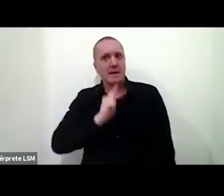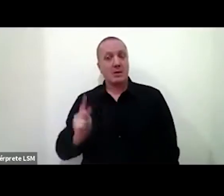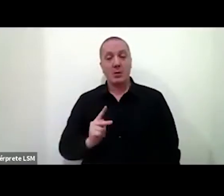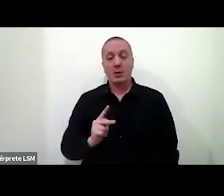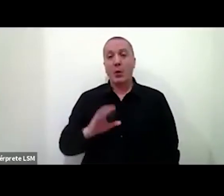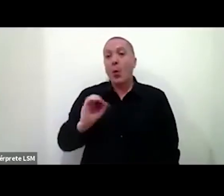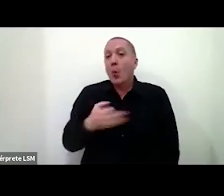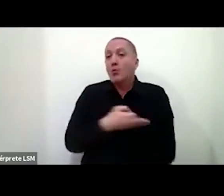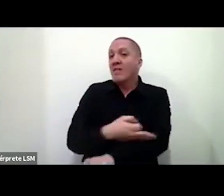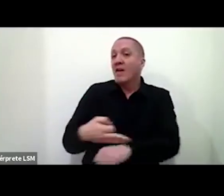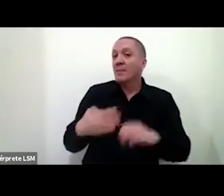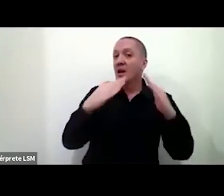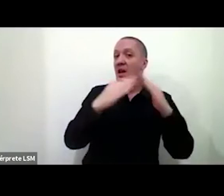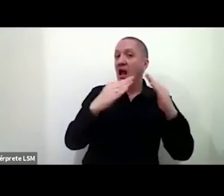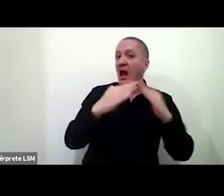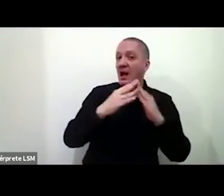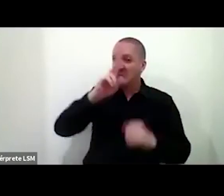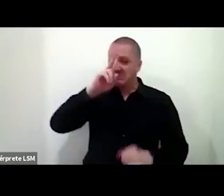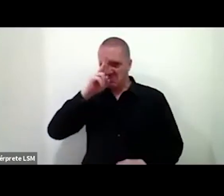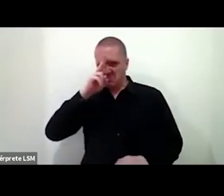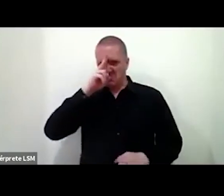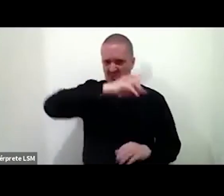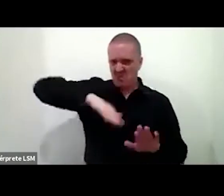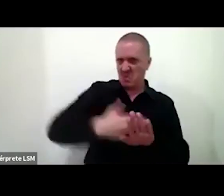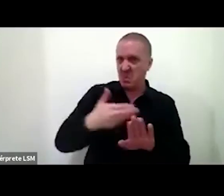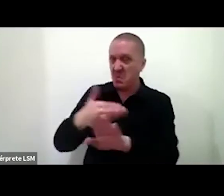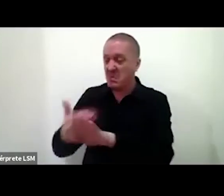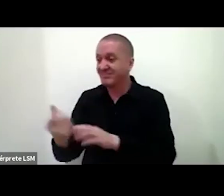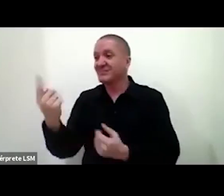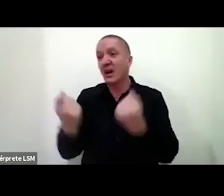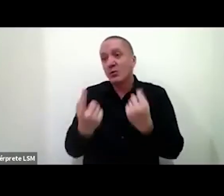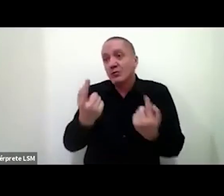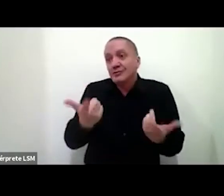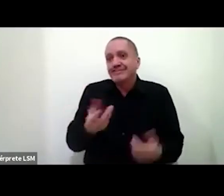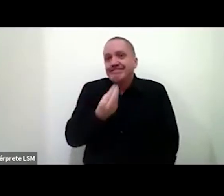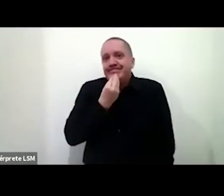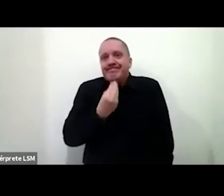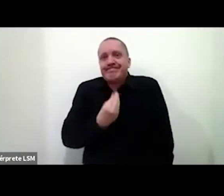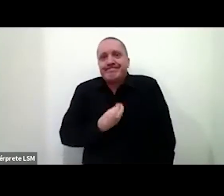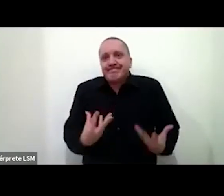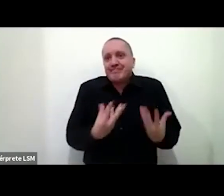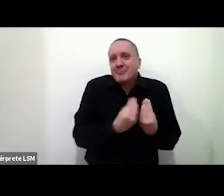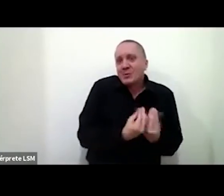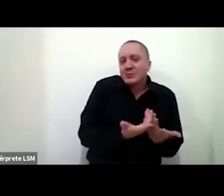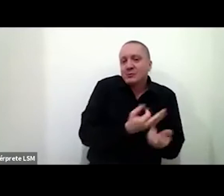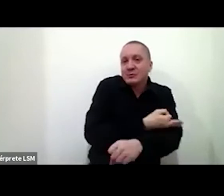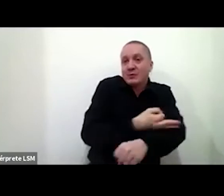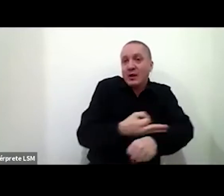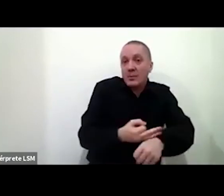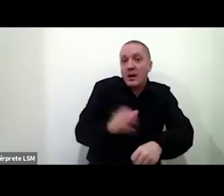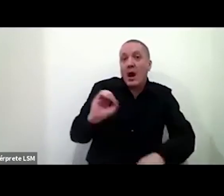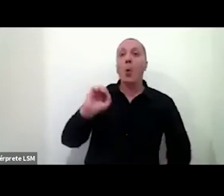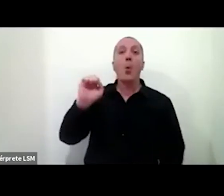están en entornos abusivos y violentos, ya sea con su familia de origen o con exparejas. El